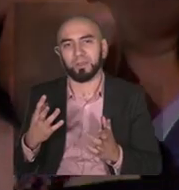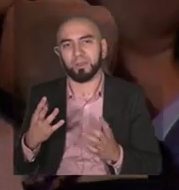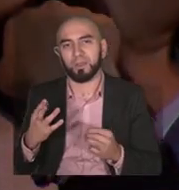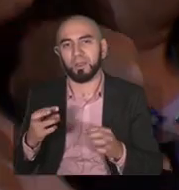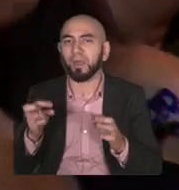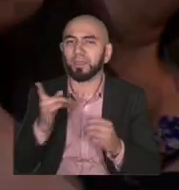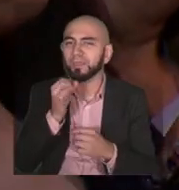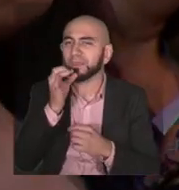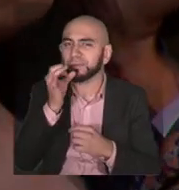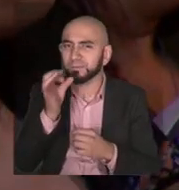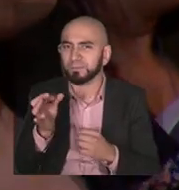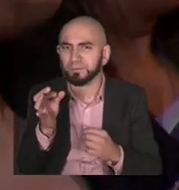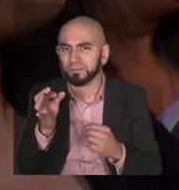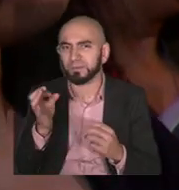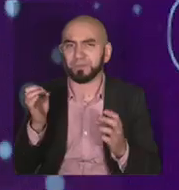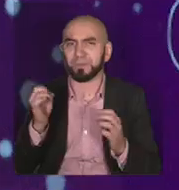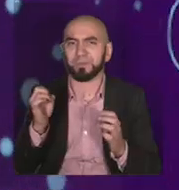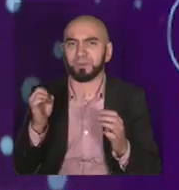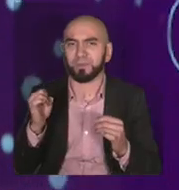aludir a ciertas